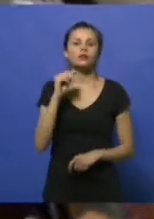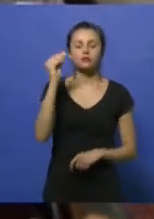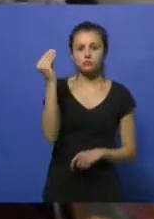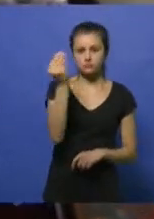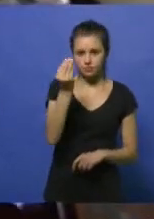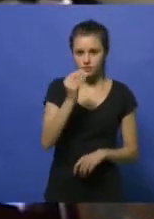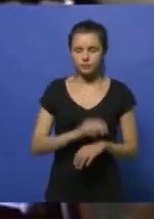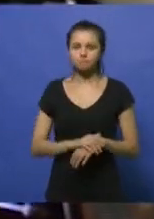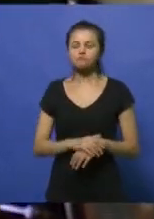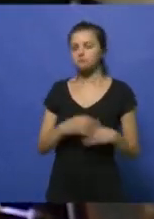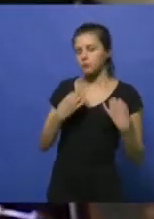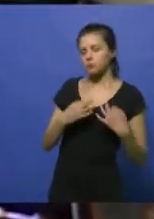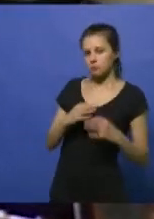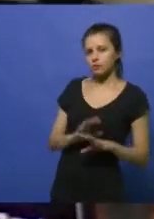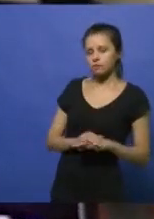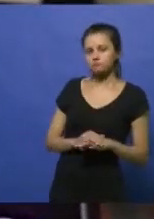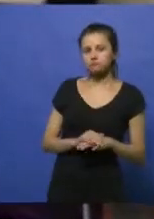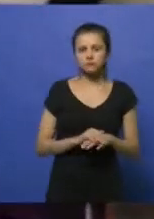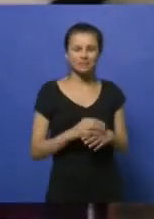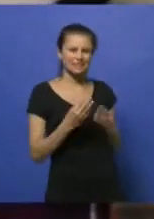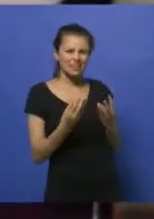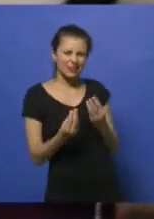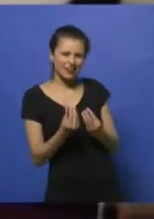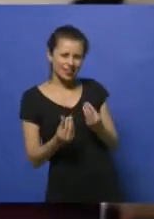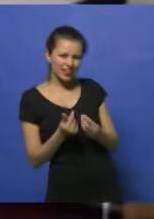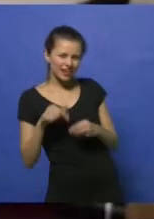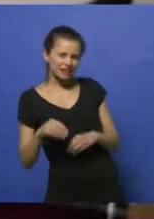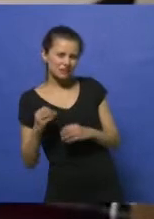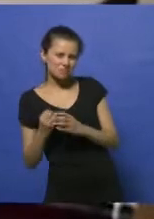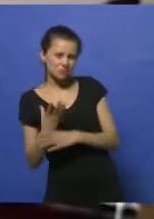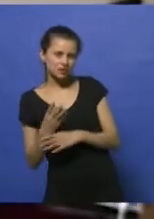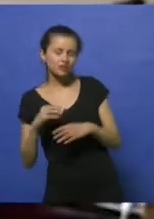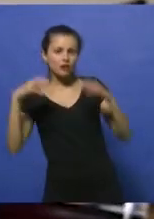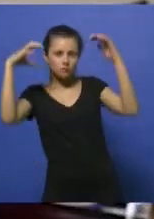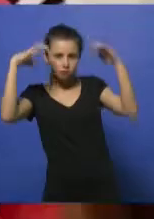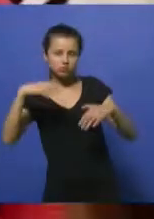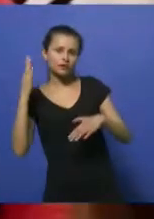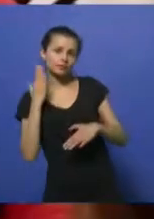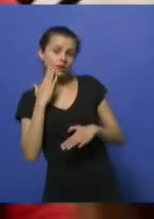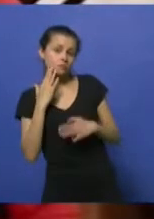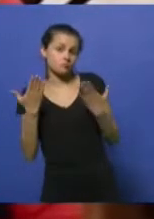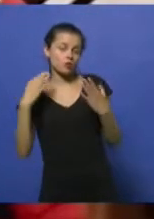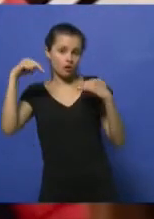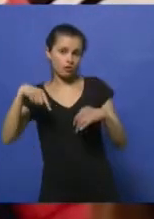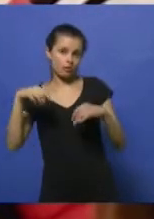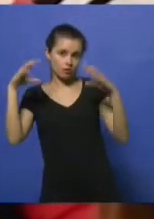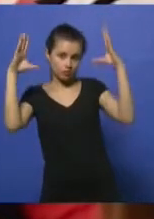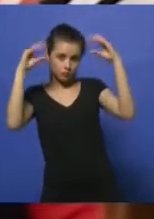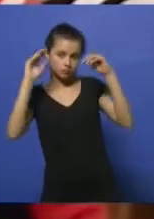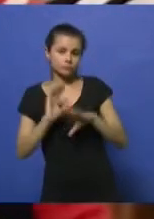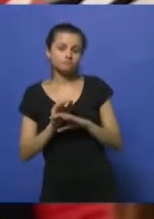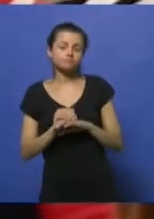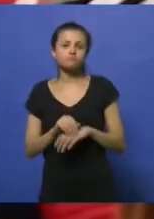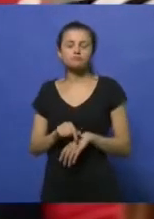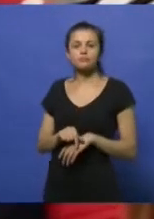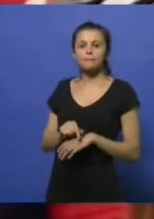la verdad, porque si no se le iba a complicar. Sí, quedó bastante mojado esta mañana y bueno, la lluvia de la tarde y la posibilidad de lluvia ahora, ¿no? Bien, así que por lo